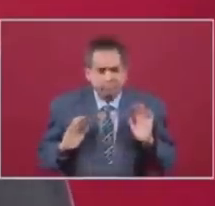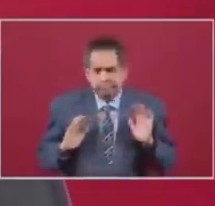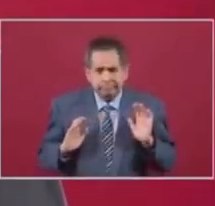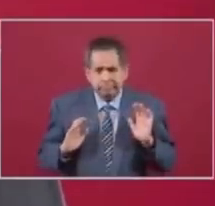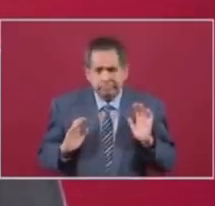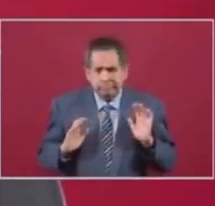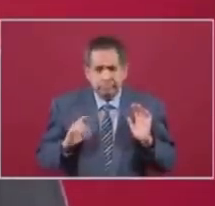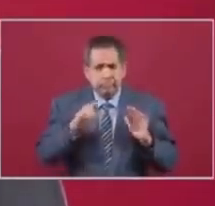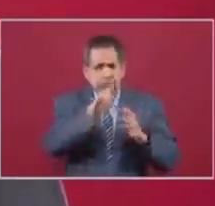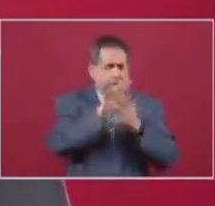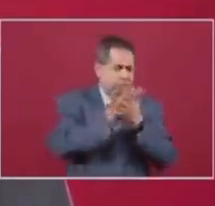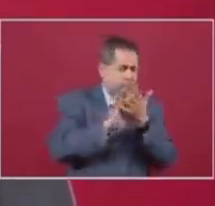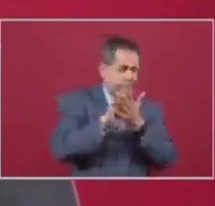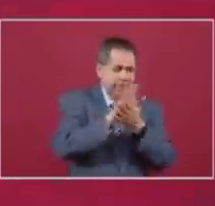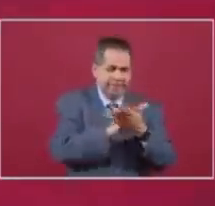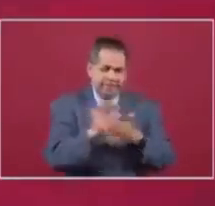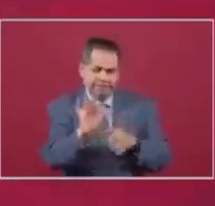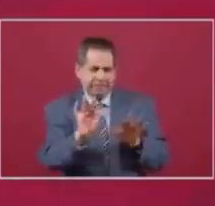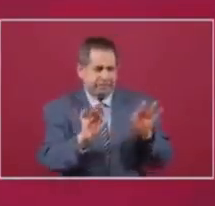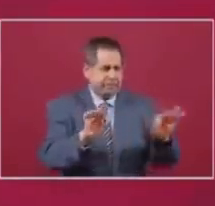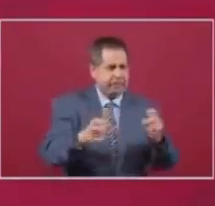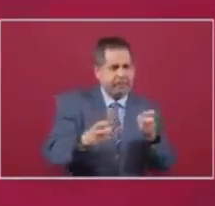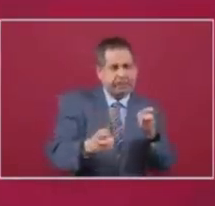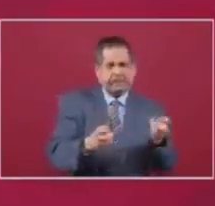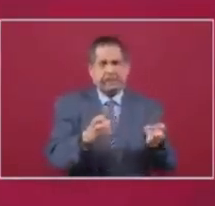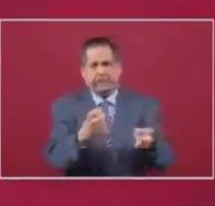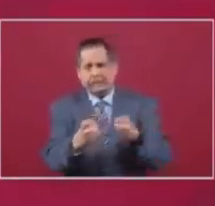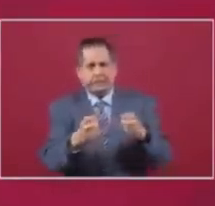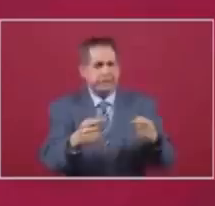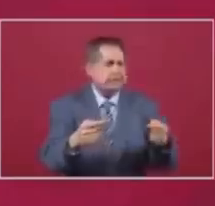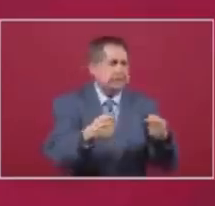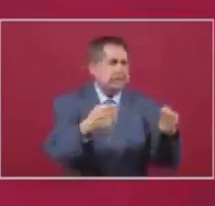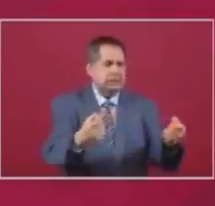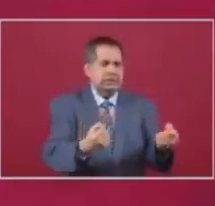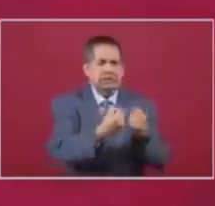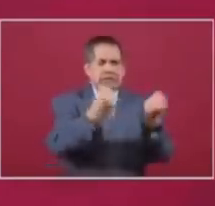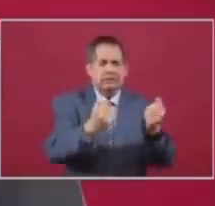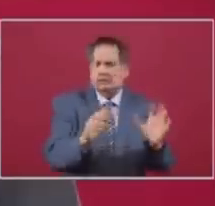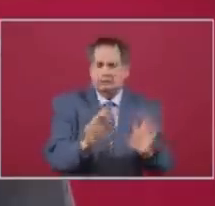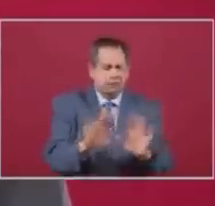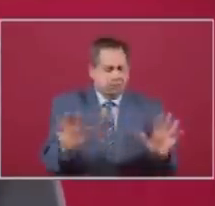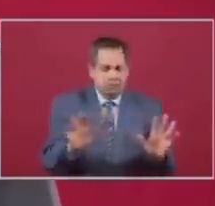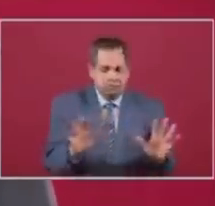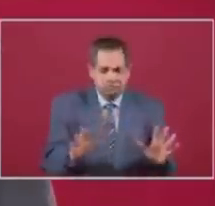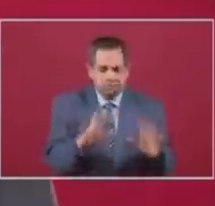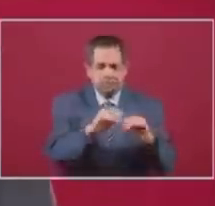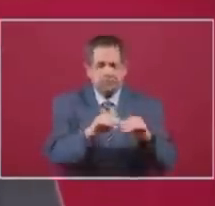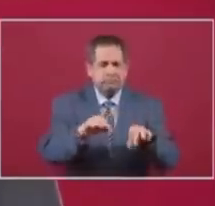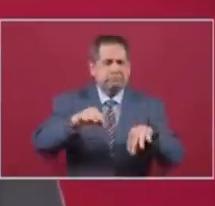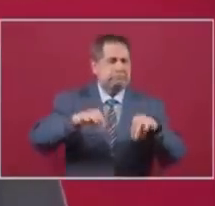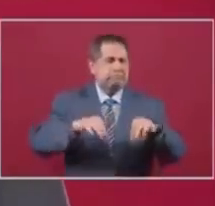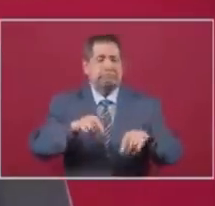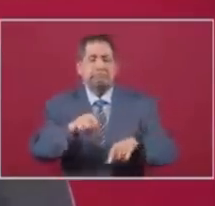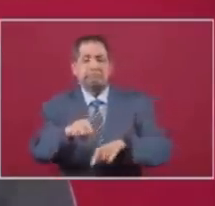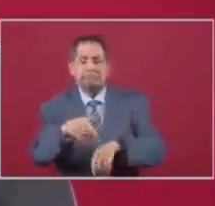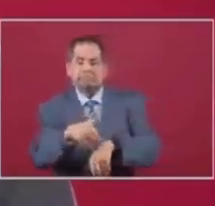no a la polarización, no a la confrontación, no a la